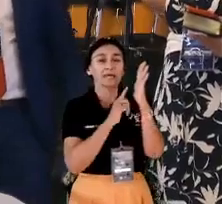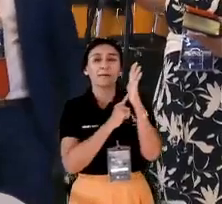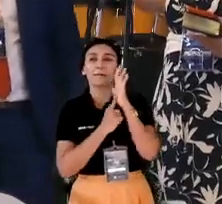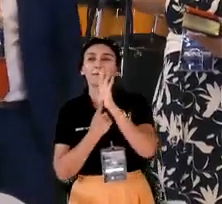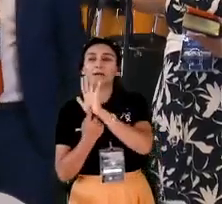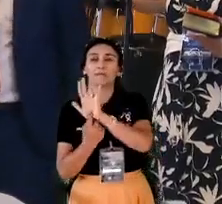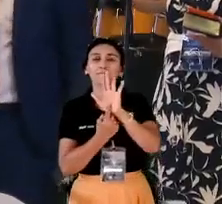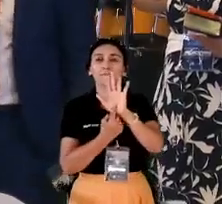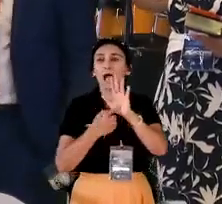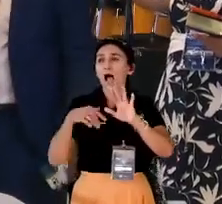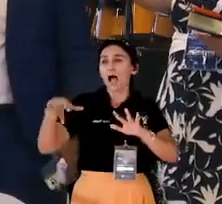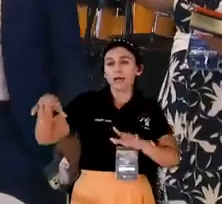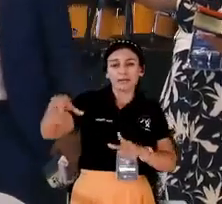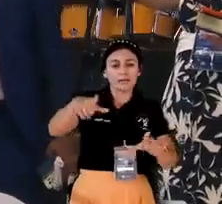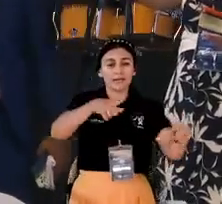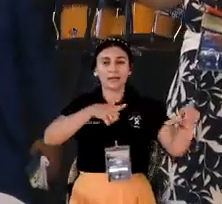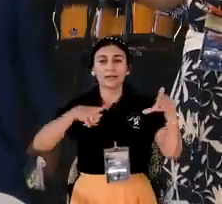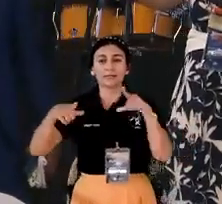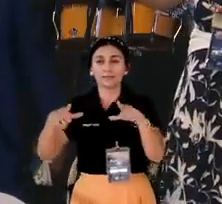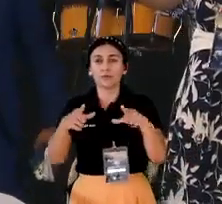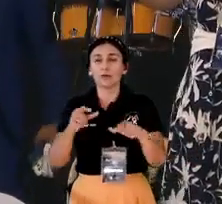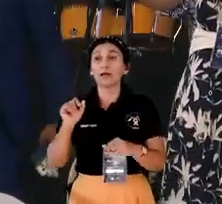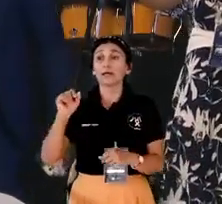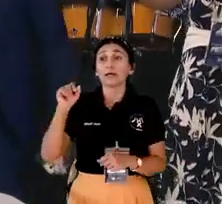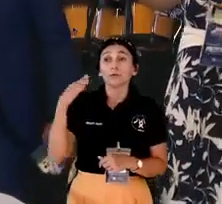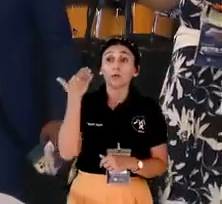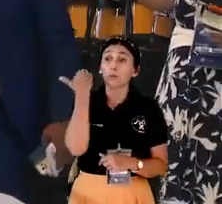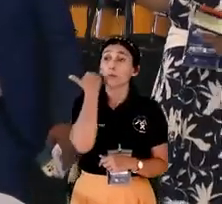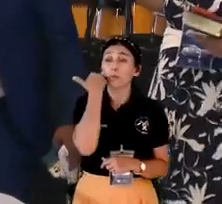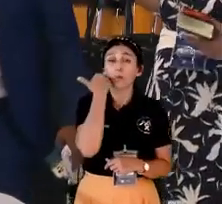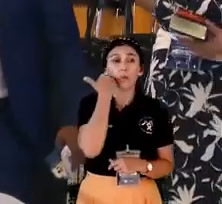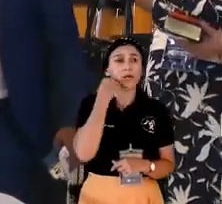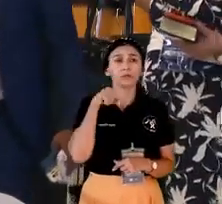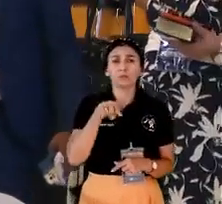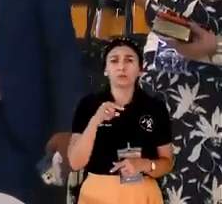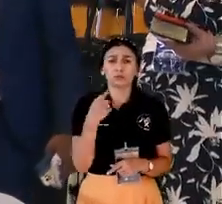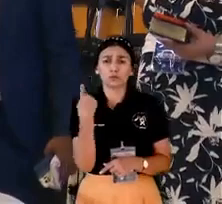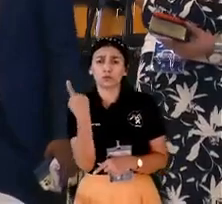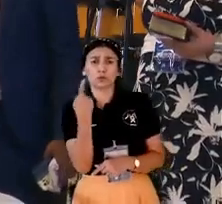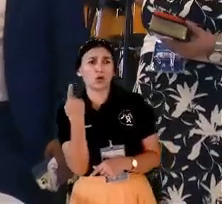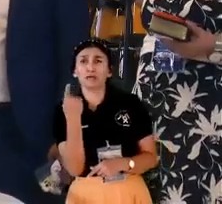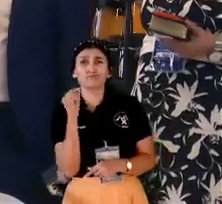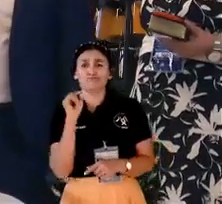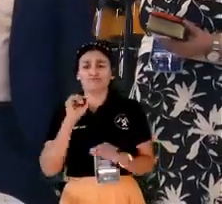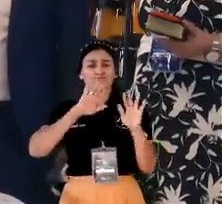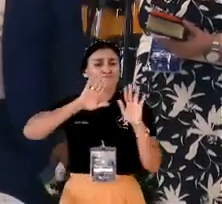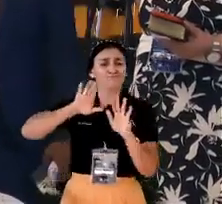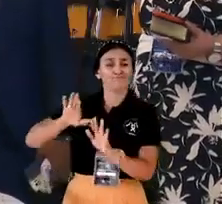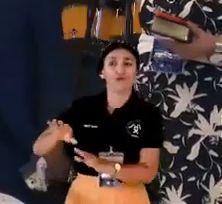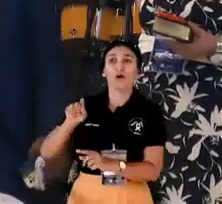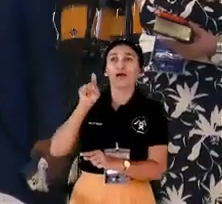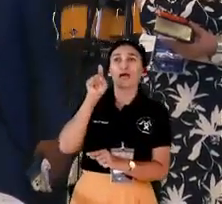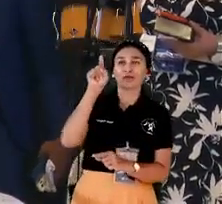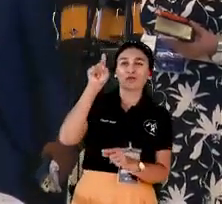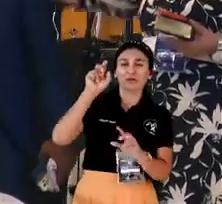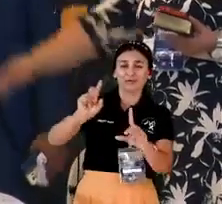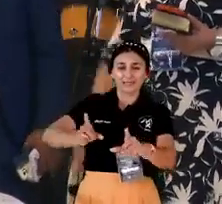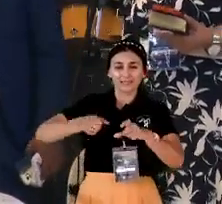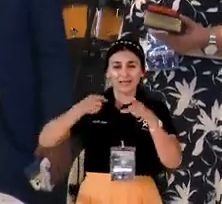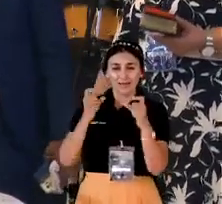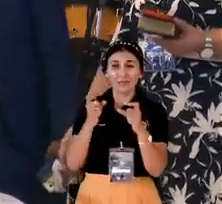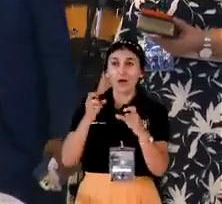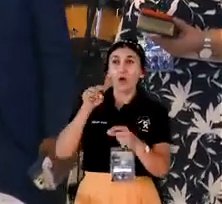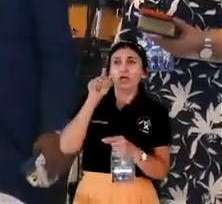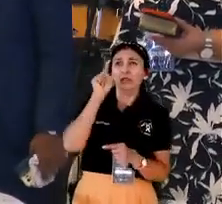que no están solas, que tú eres el Dios de ellas, que tú eres el Salvador de ellas, que tú eres la esperanza